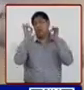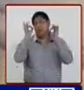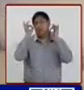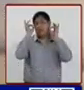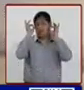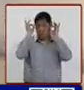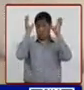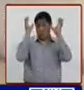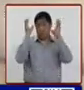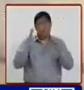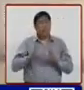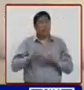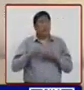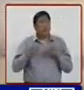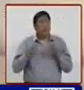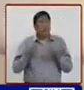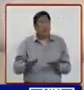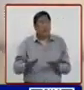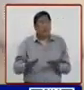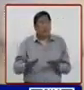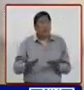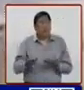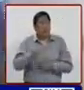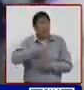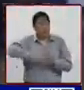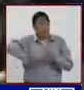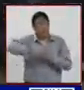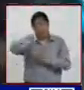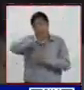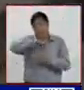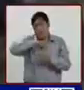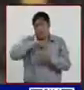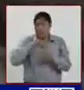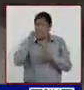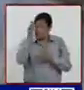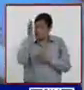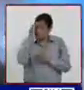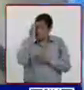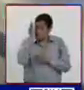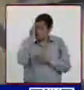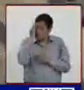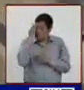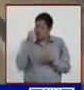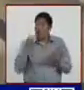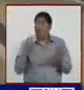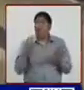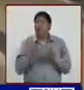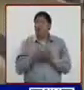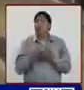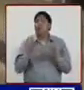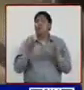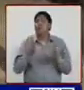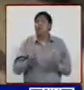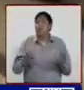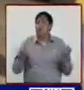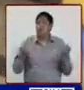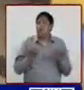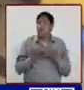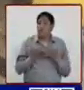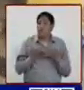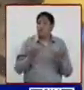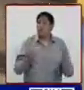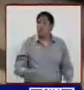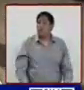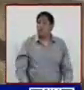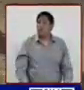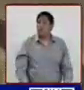impresionado. No hay seguridad alrededor, no se ve policía, pero sabe, los vecinos están atemorizados.